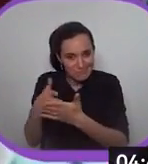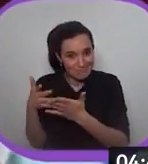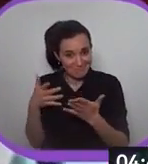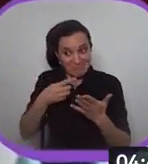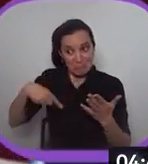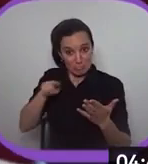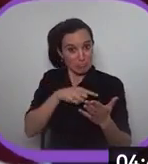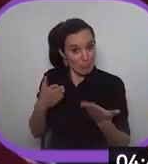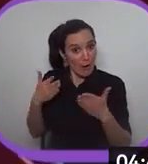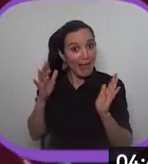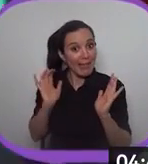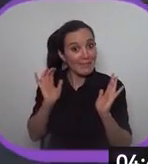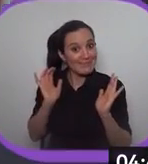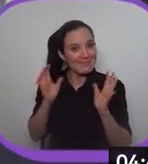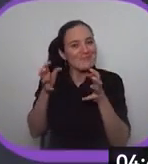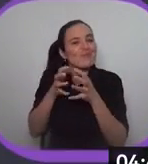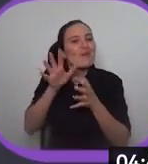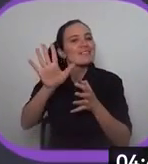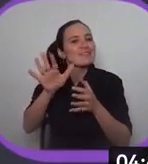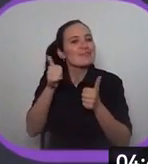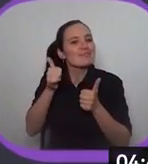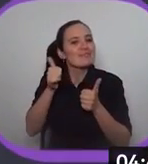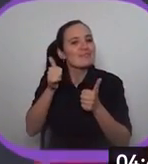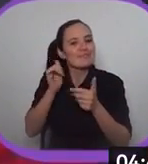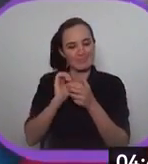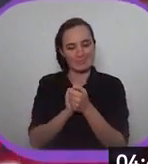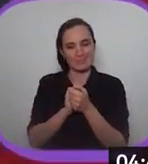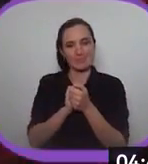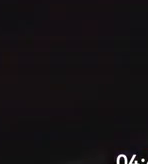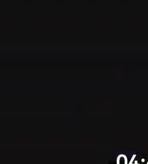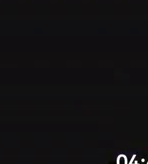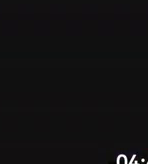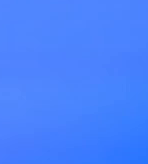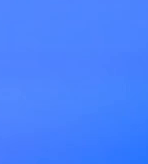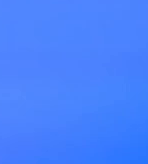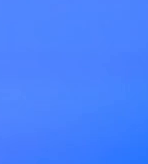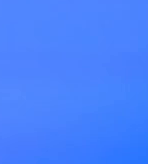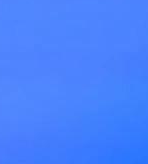estamos dispuestos, ¿cierto? ¡Battle for 5!